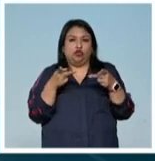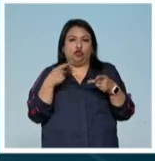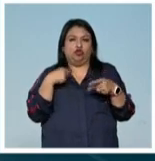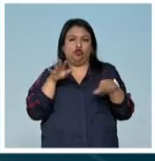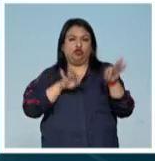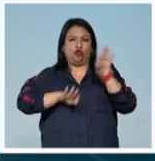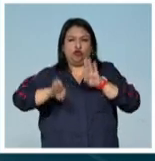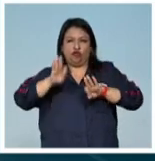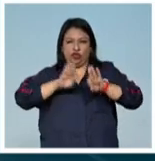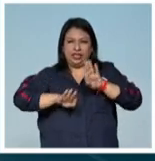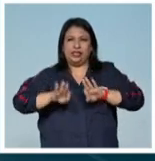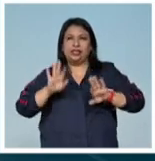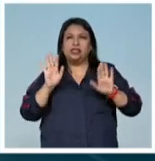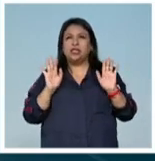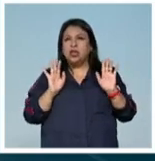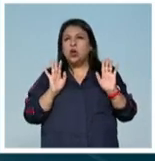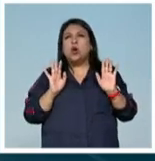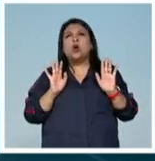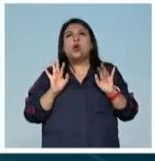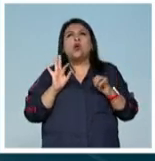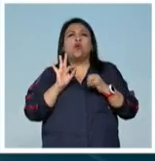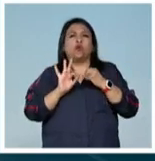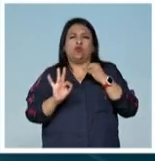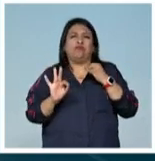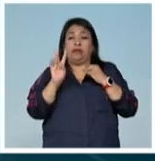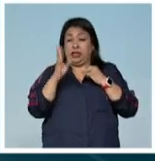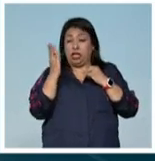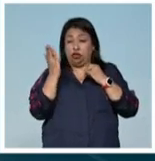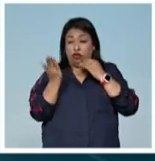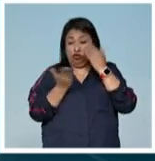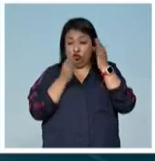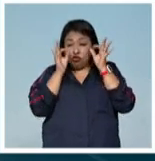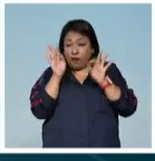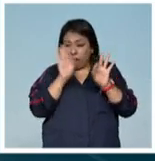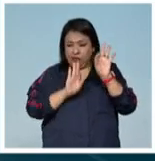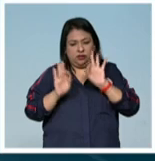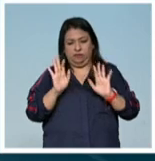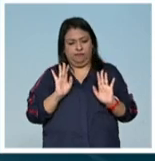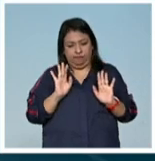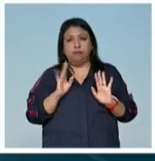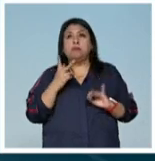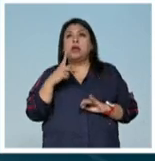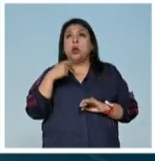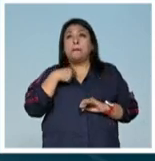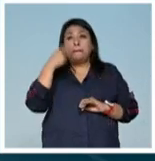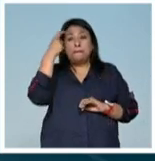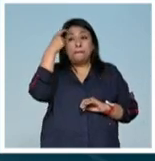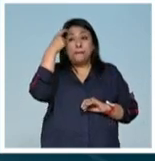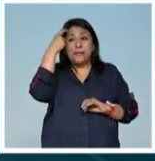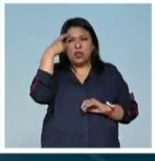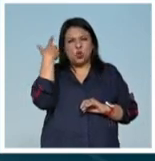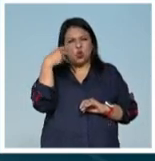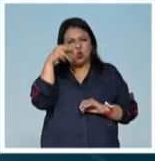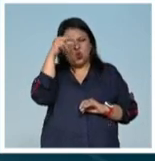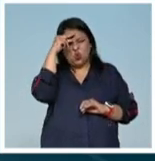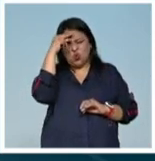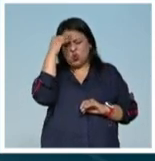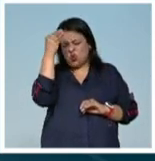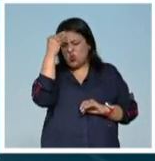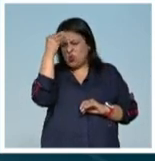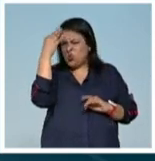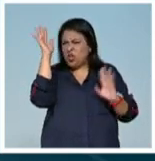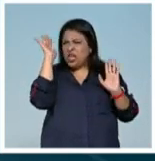físico, aunque nunca finalmente te estudió física formalmente, lo llevó, su mente extraordinaria lo llevó a conocer